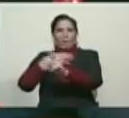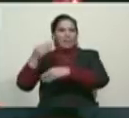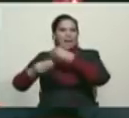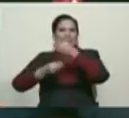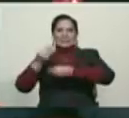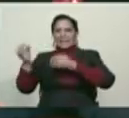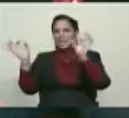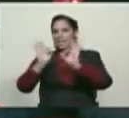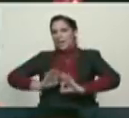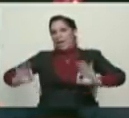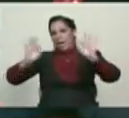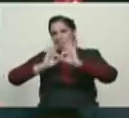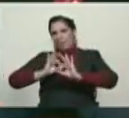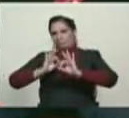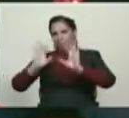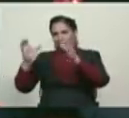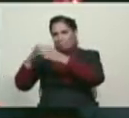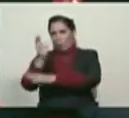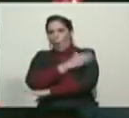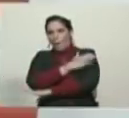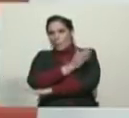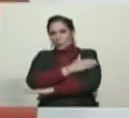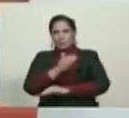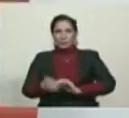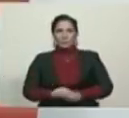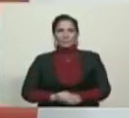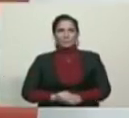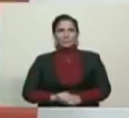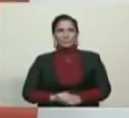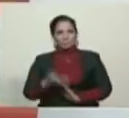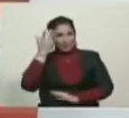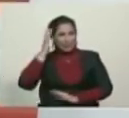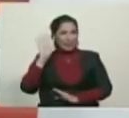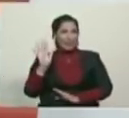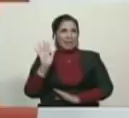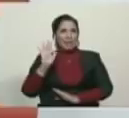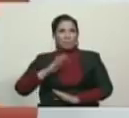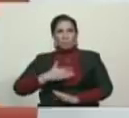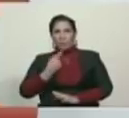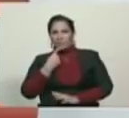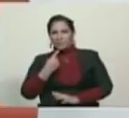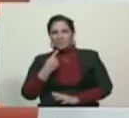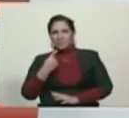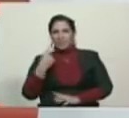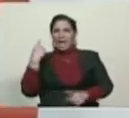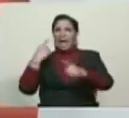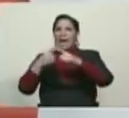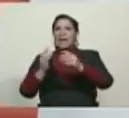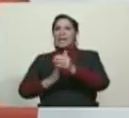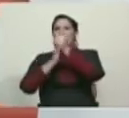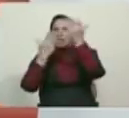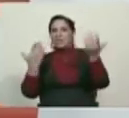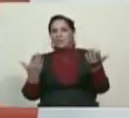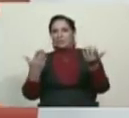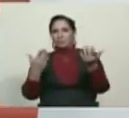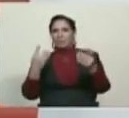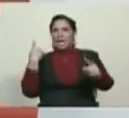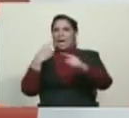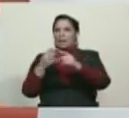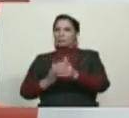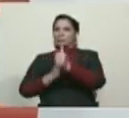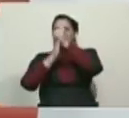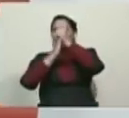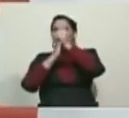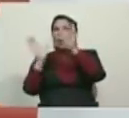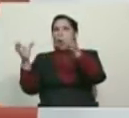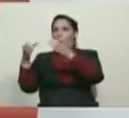Creo que un, no sé si se puede decir, ex líder, ex dirigente de la oposición,